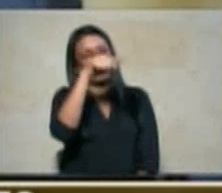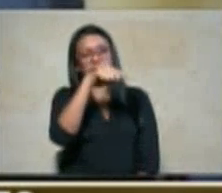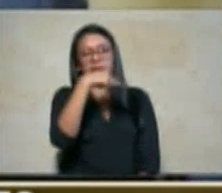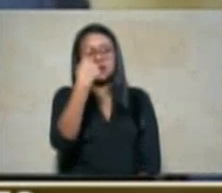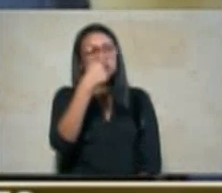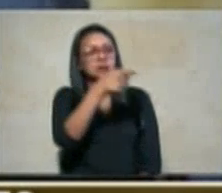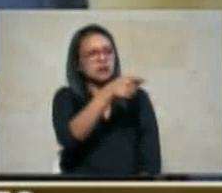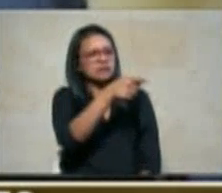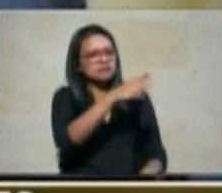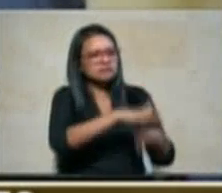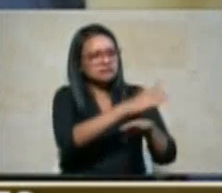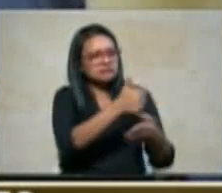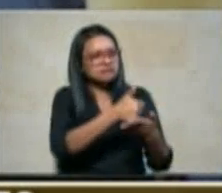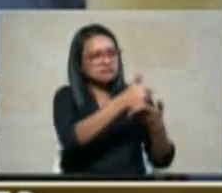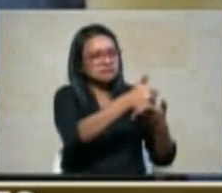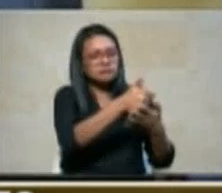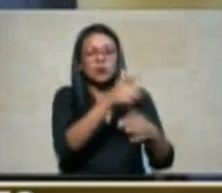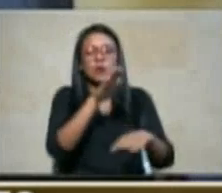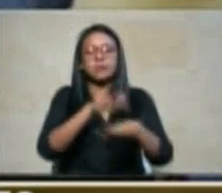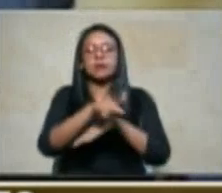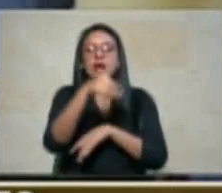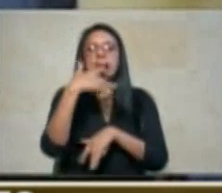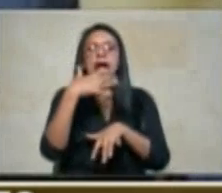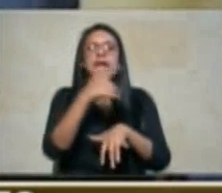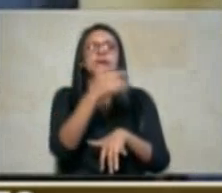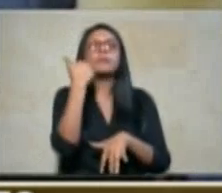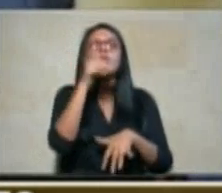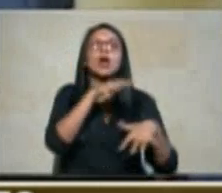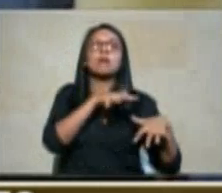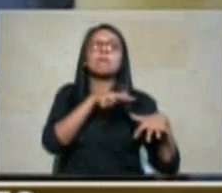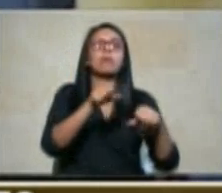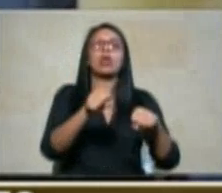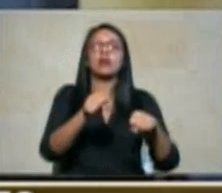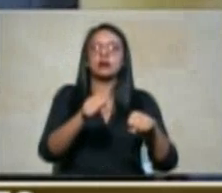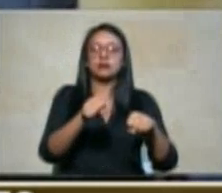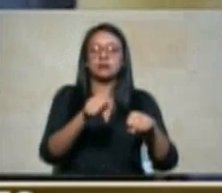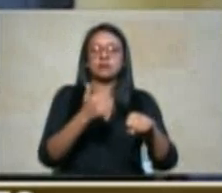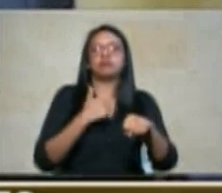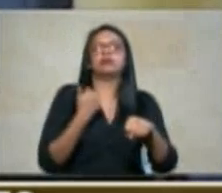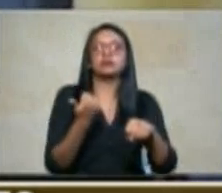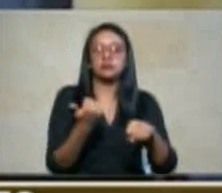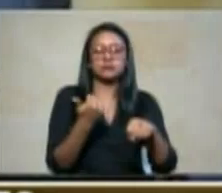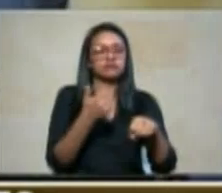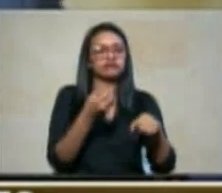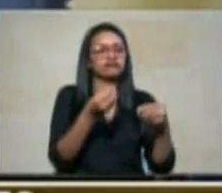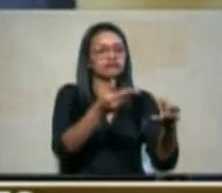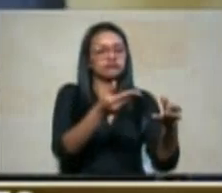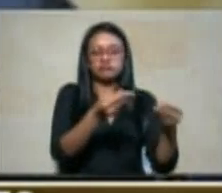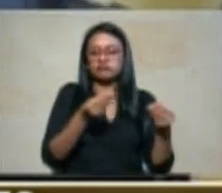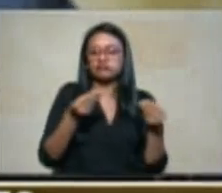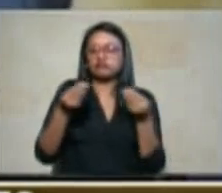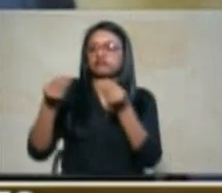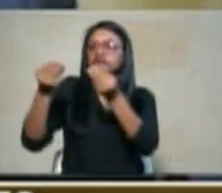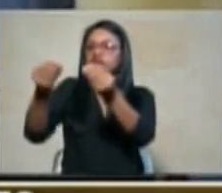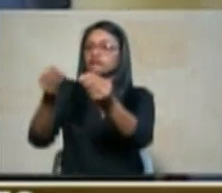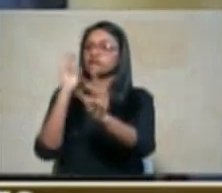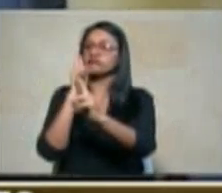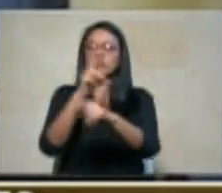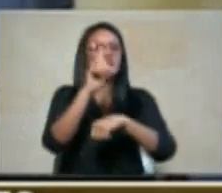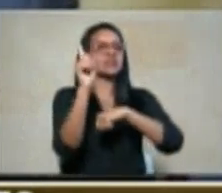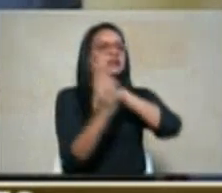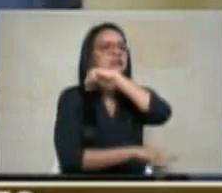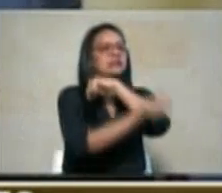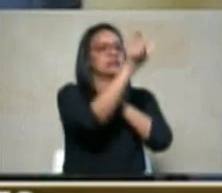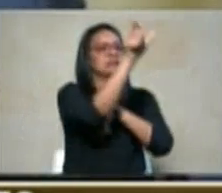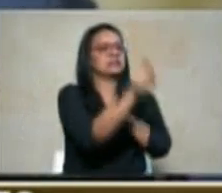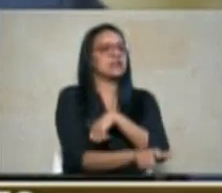la tierra y por lo tanto merecía el castigo de la pobreza absoluta, de la miseria absoluta. No,